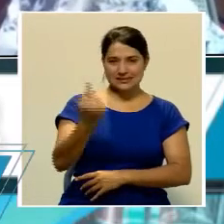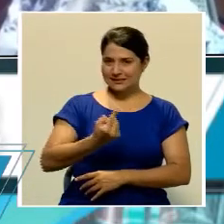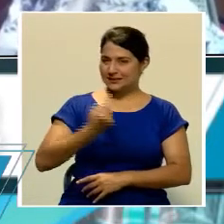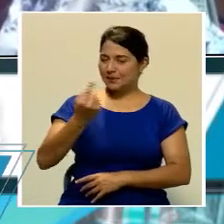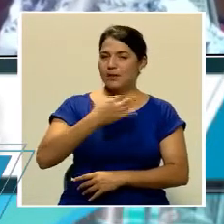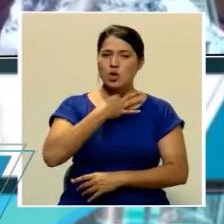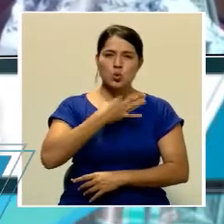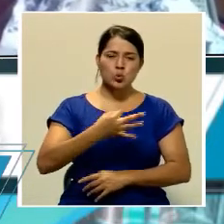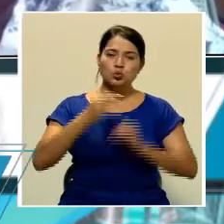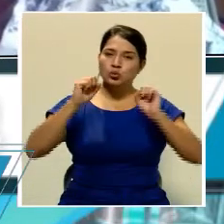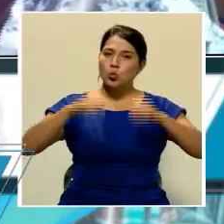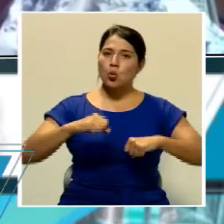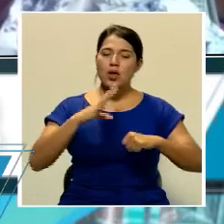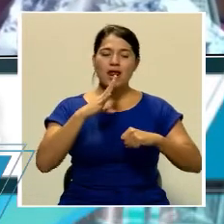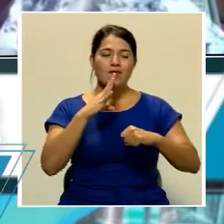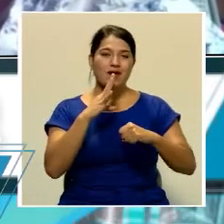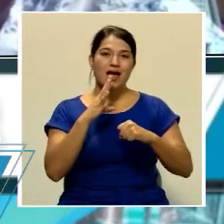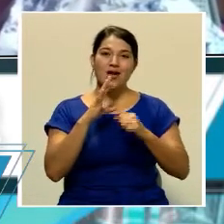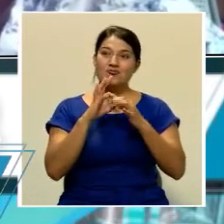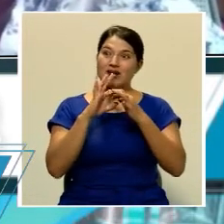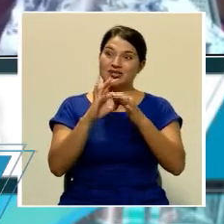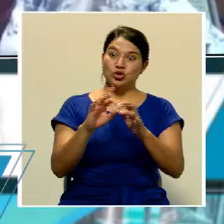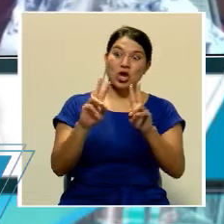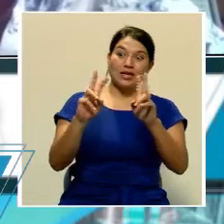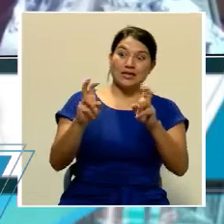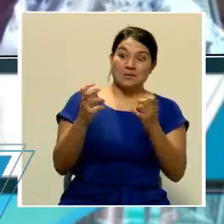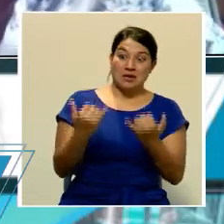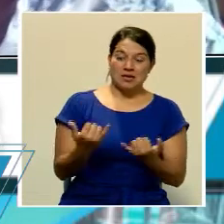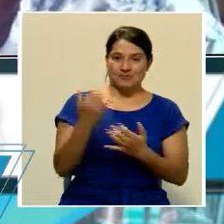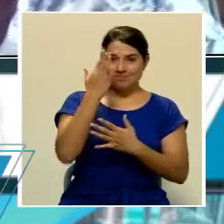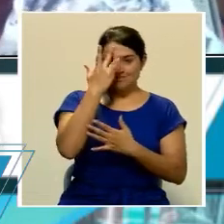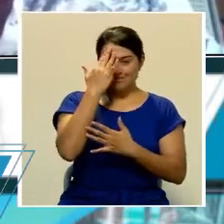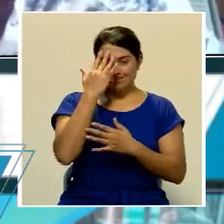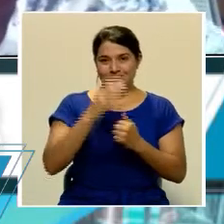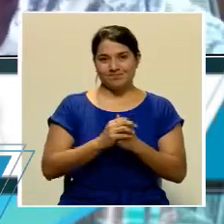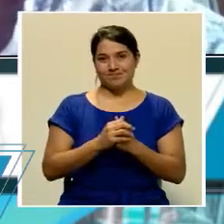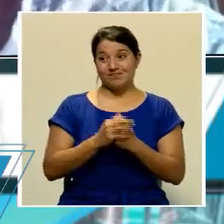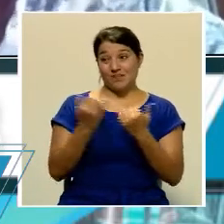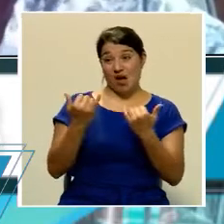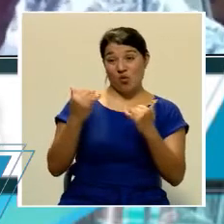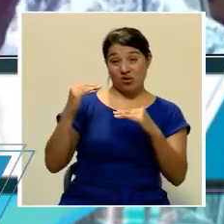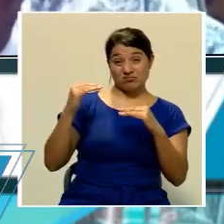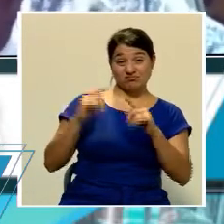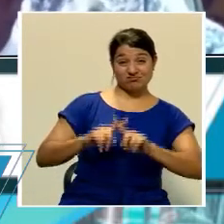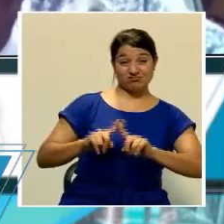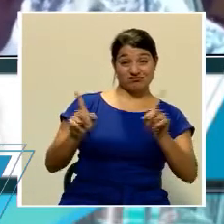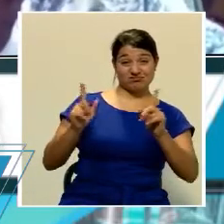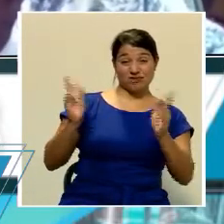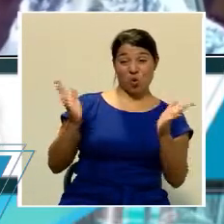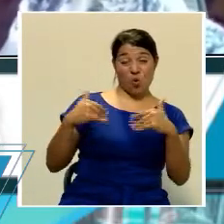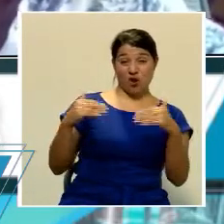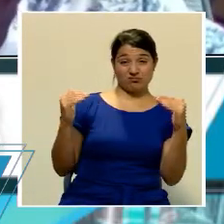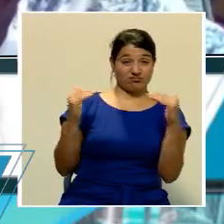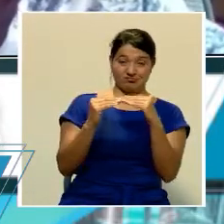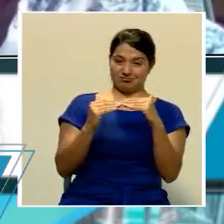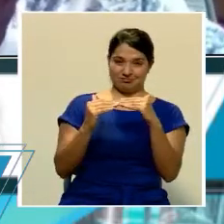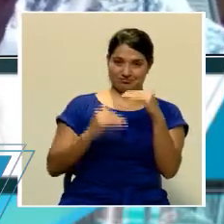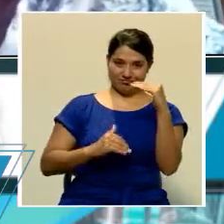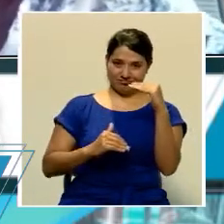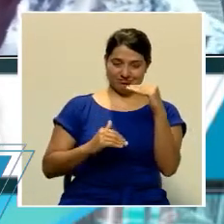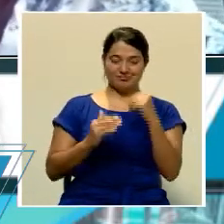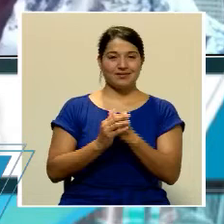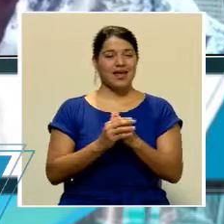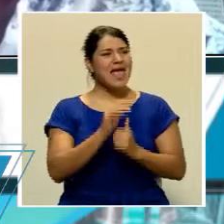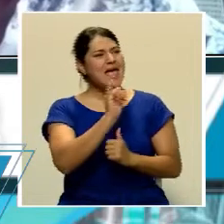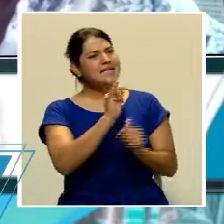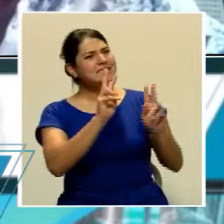gusto conversar sobre lo que nos preocupa. Valeria, en este caso las brechas. Claro, para este tema me parece